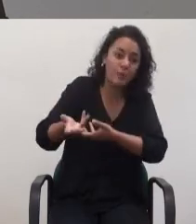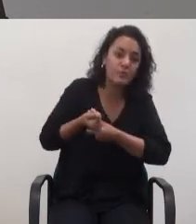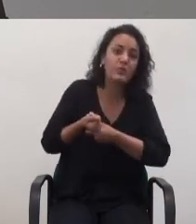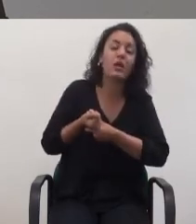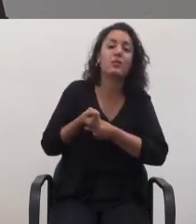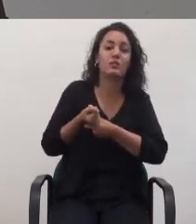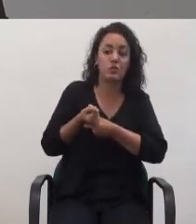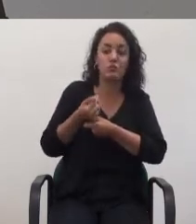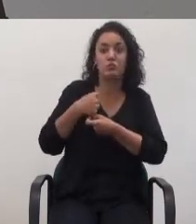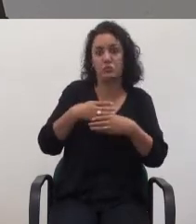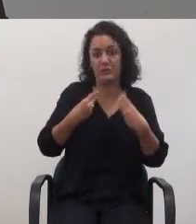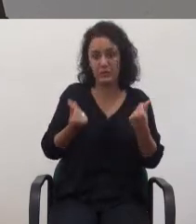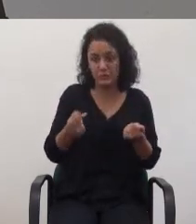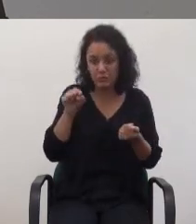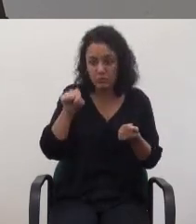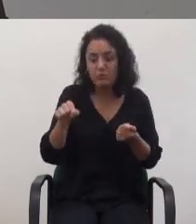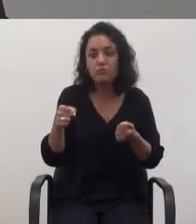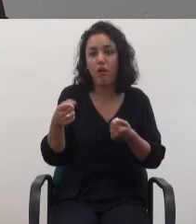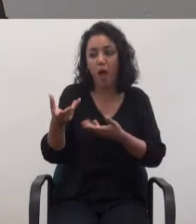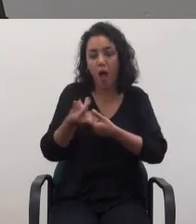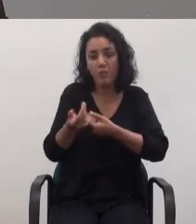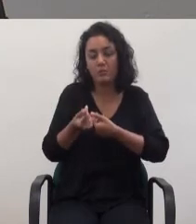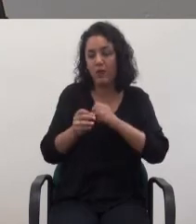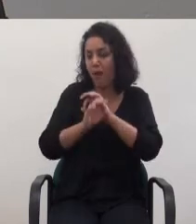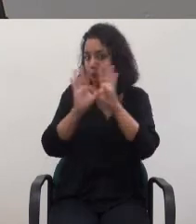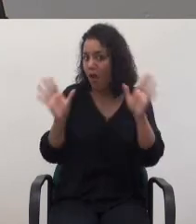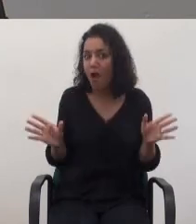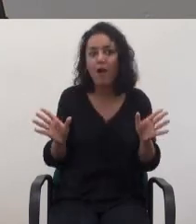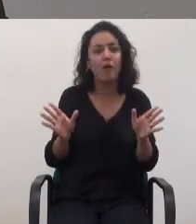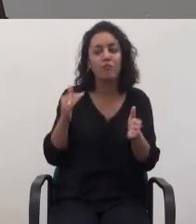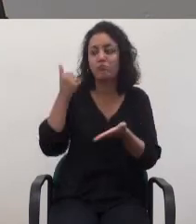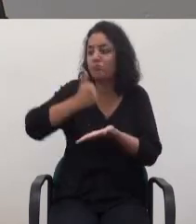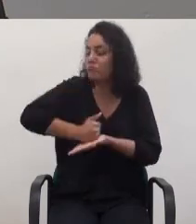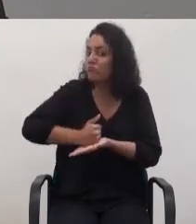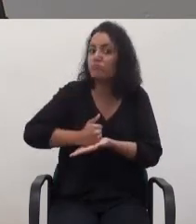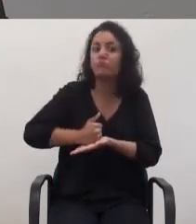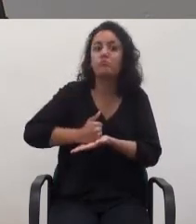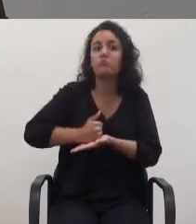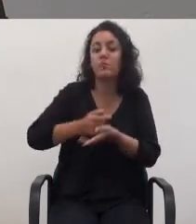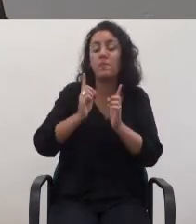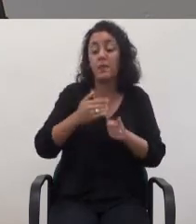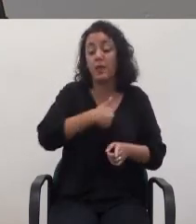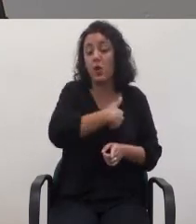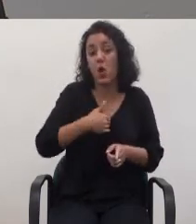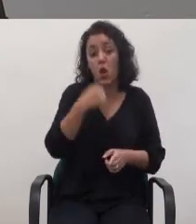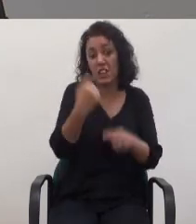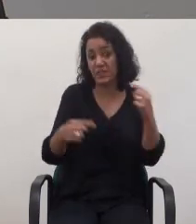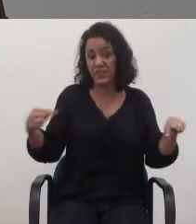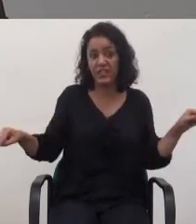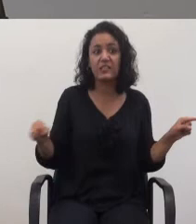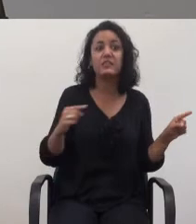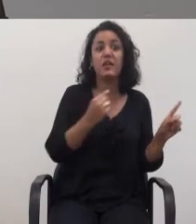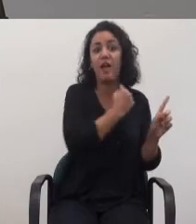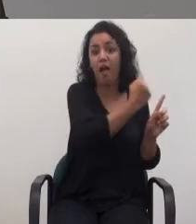y se sintió eso muy claro. De distintos roles también de la gestión de cada uno de ustedes,